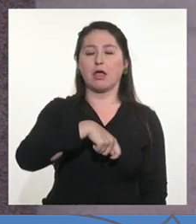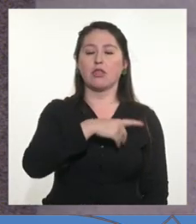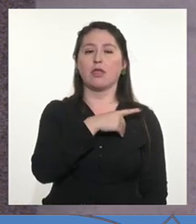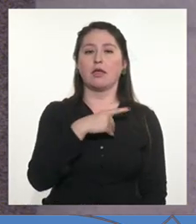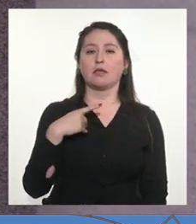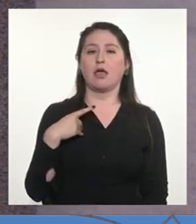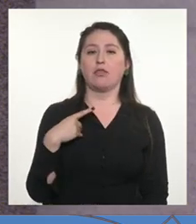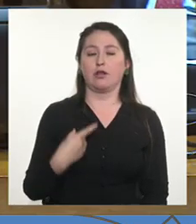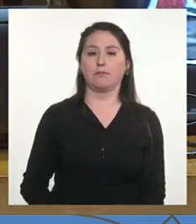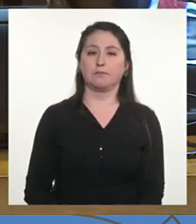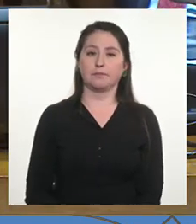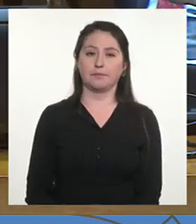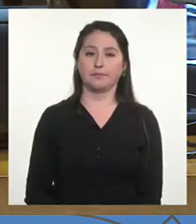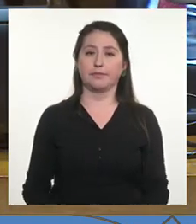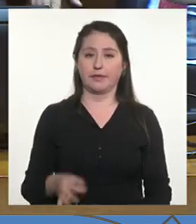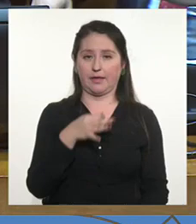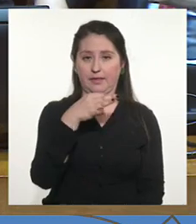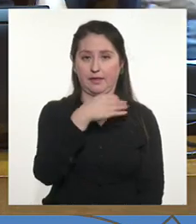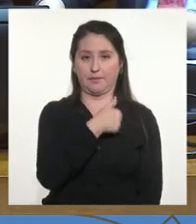dicho presidente